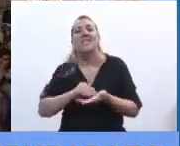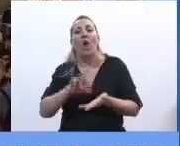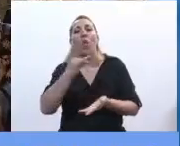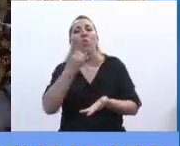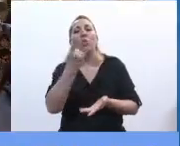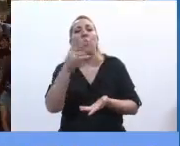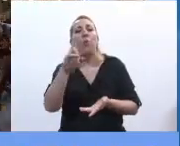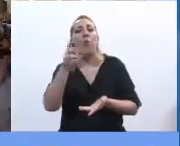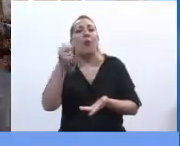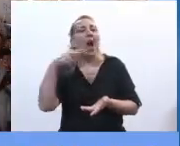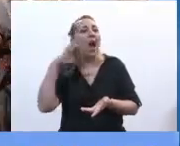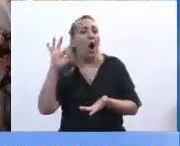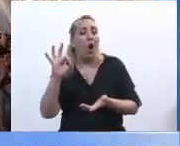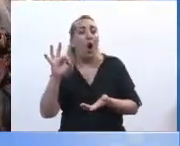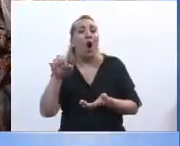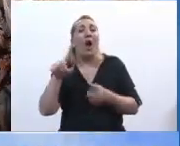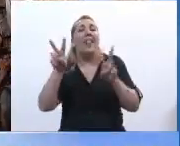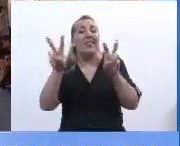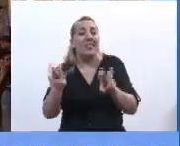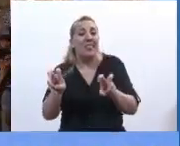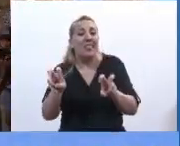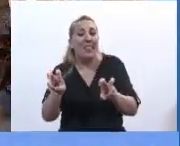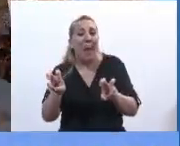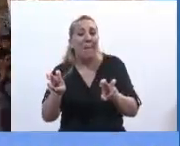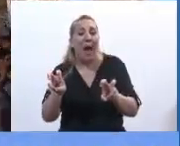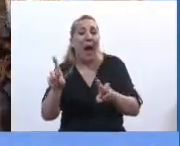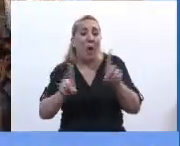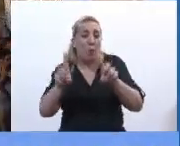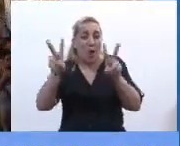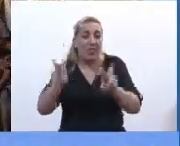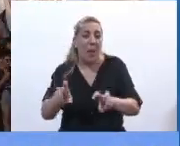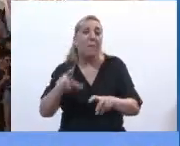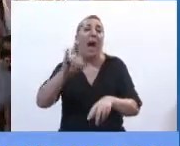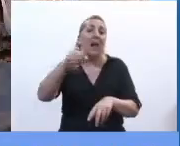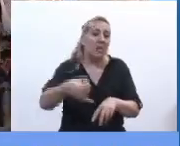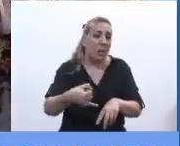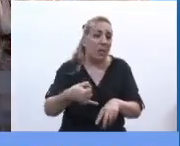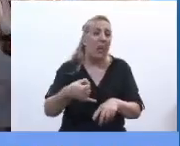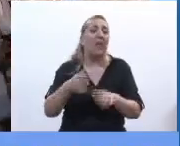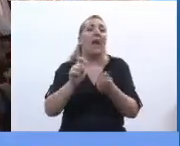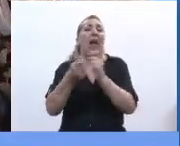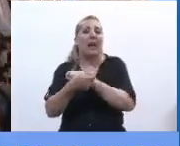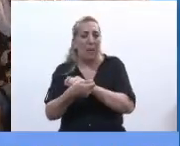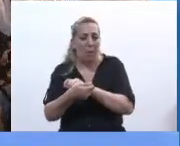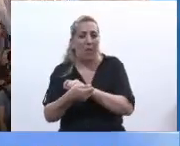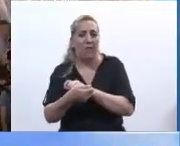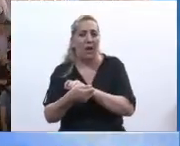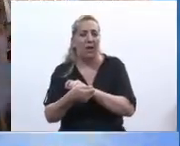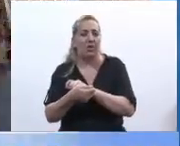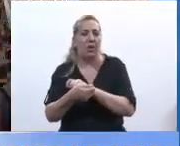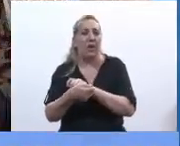algunos de algunos temas varios han sido aceptados en la modificación esencialmente